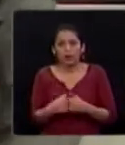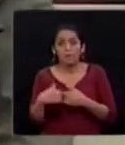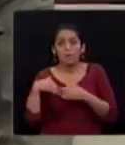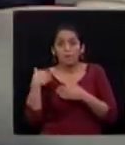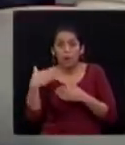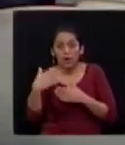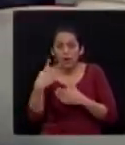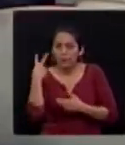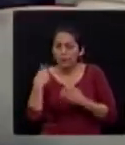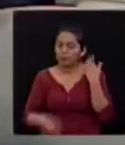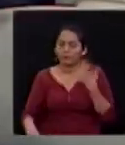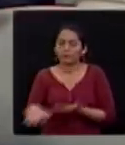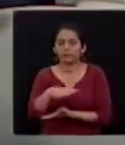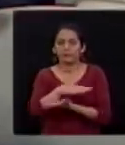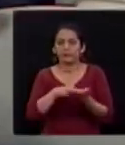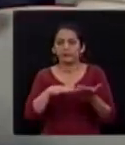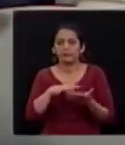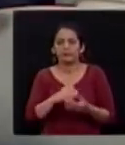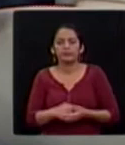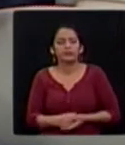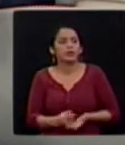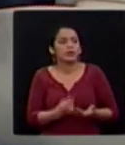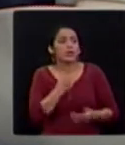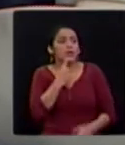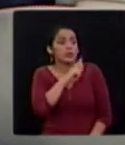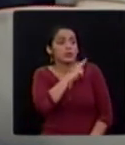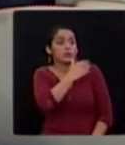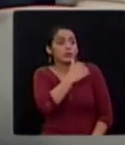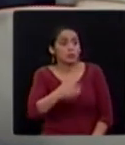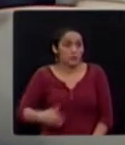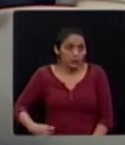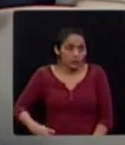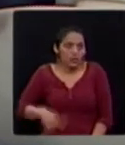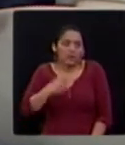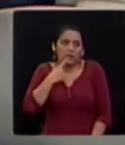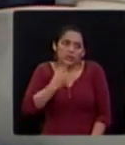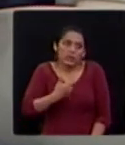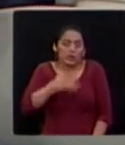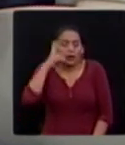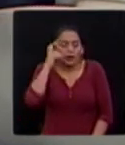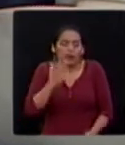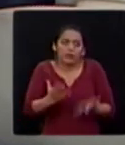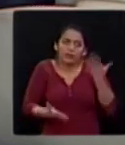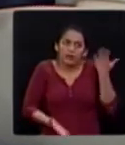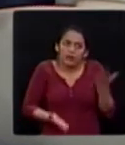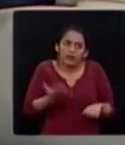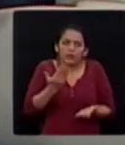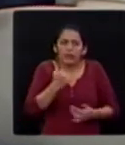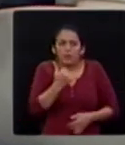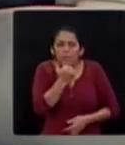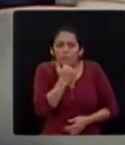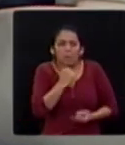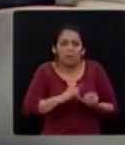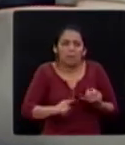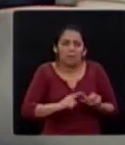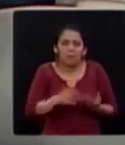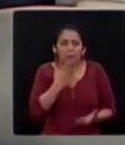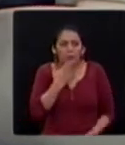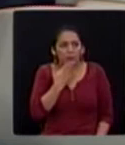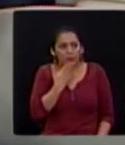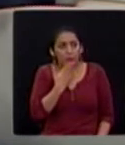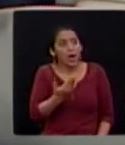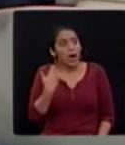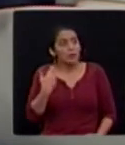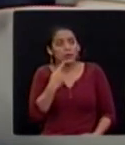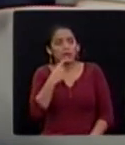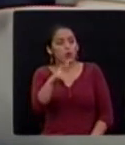doctor, ¿en qué delito habría incurrido el vicepresidente? Estamos hablando de supuestos. ¿En qué delito, en qué figura procesal habría incurrido el vicepresidente cuando él ha dicho que